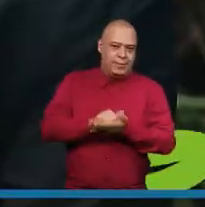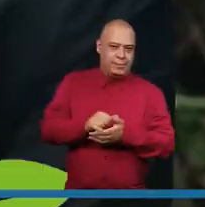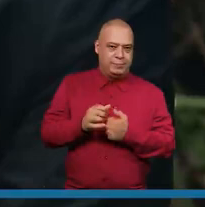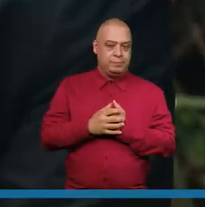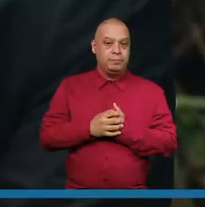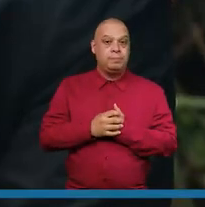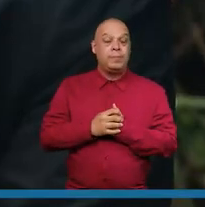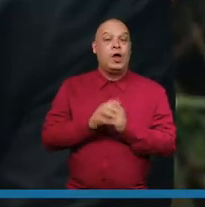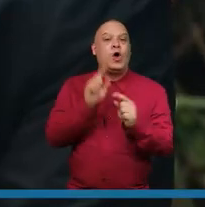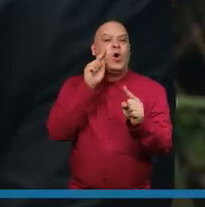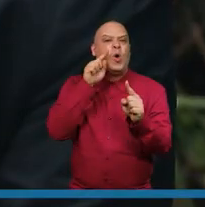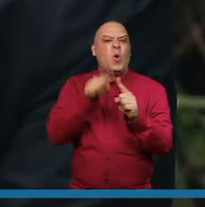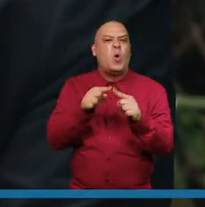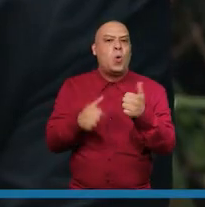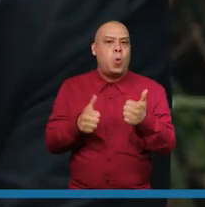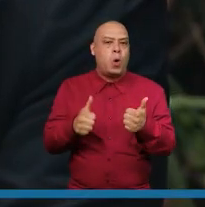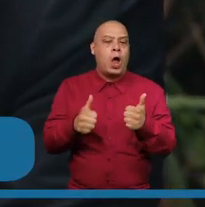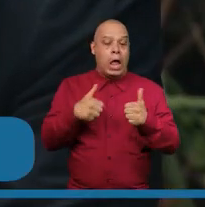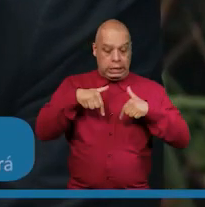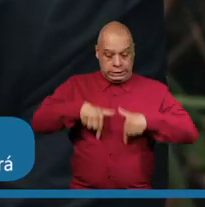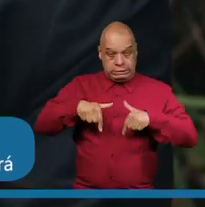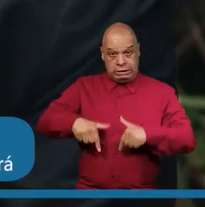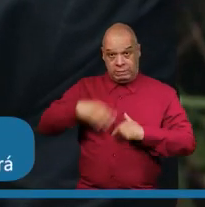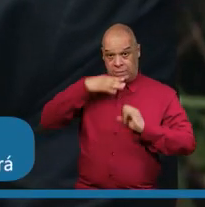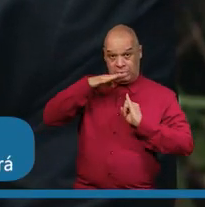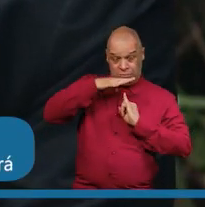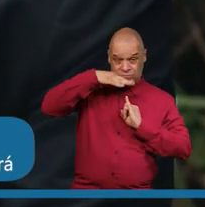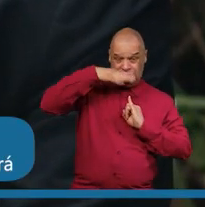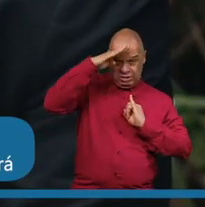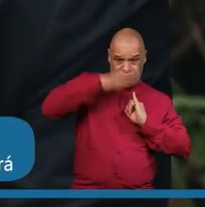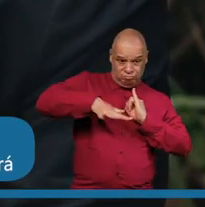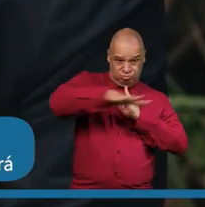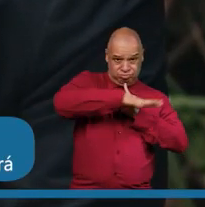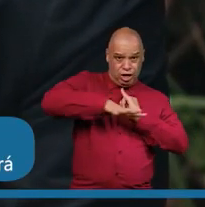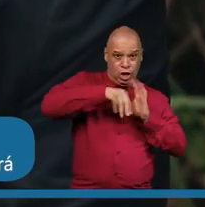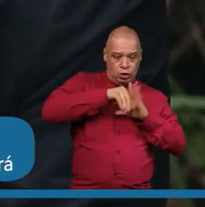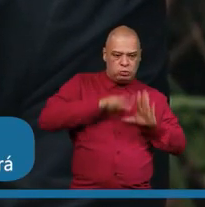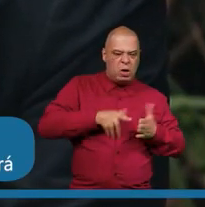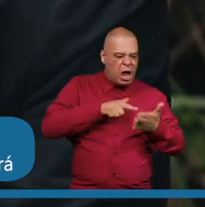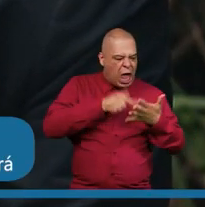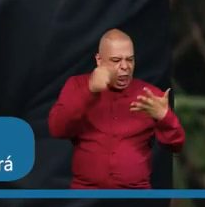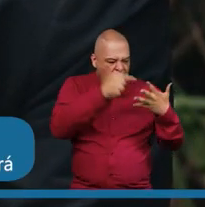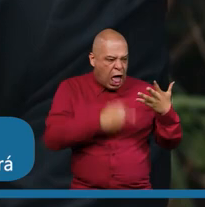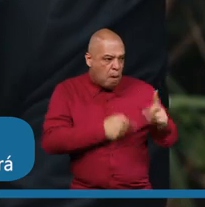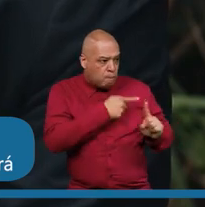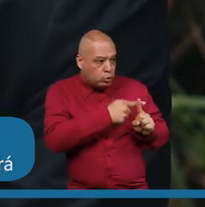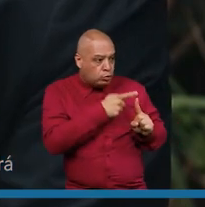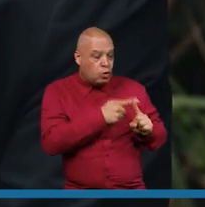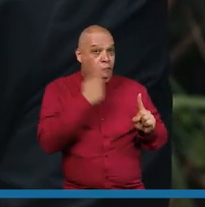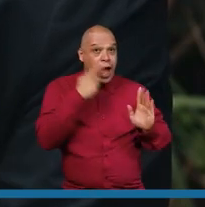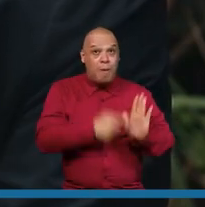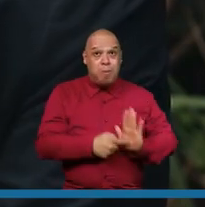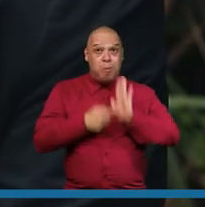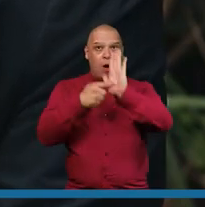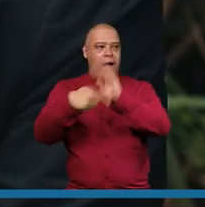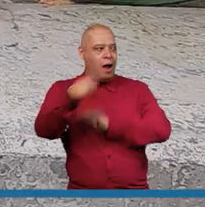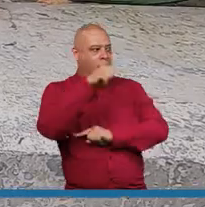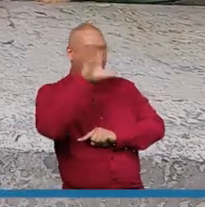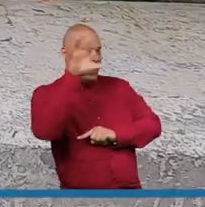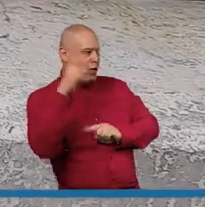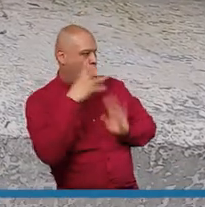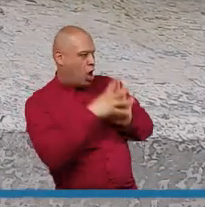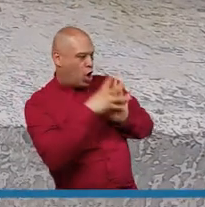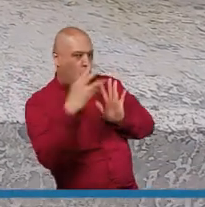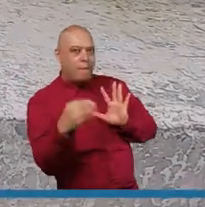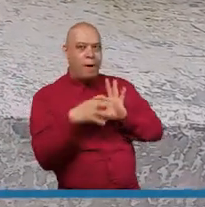Y teníamos que empezar a mostrar las buenas prácticas que la institución tiene y que pueden ser replicables en otros contextos.